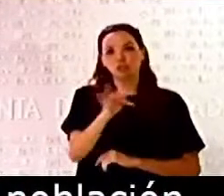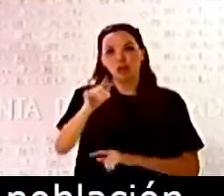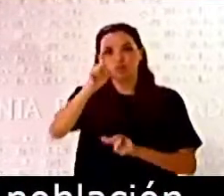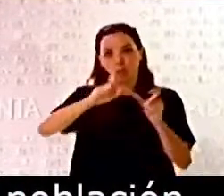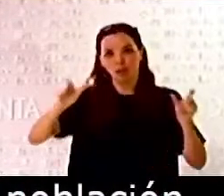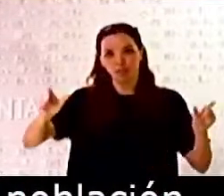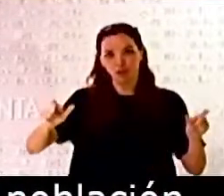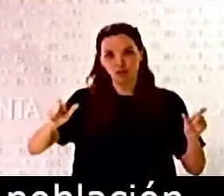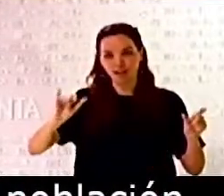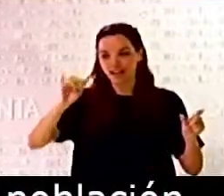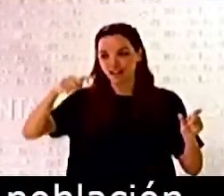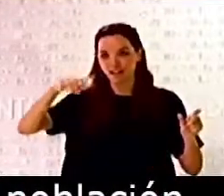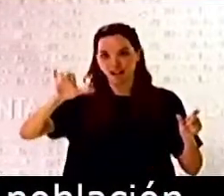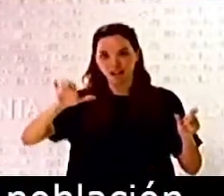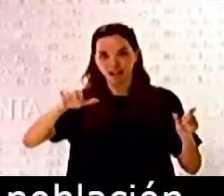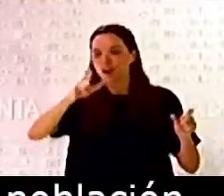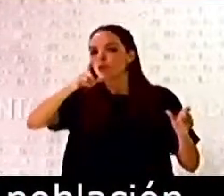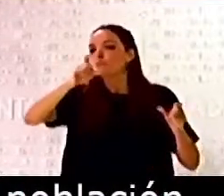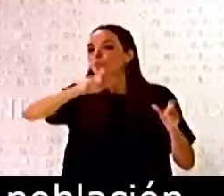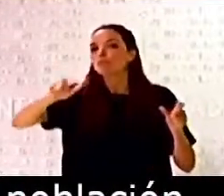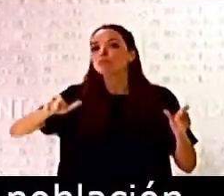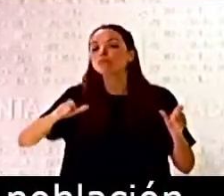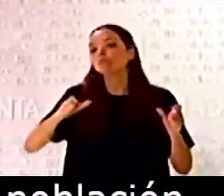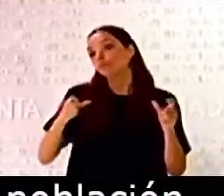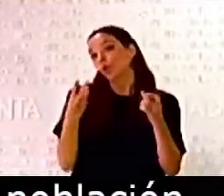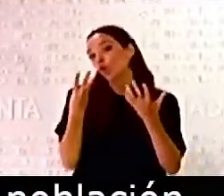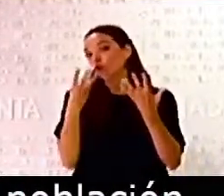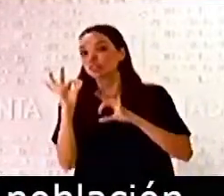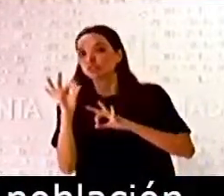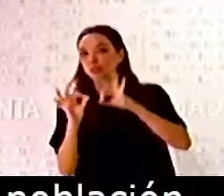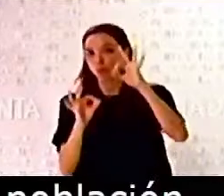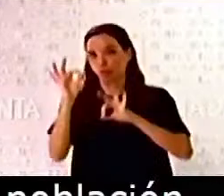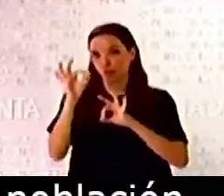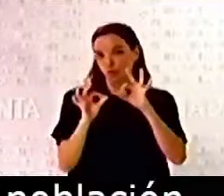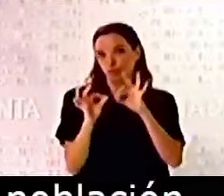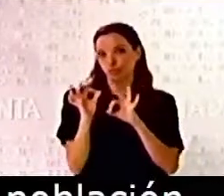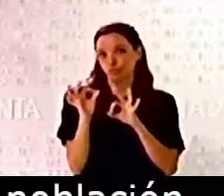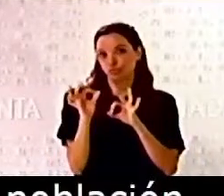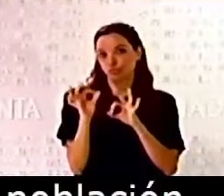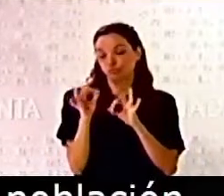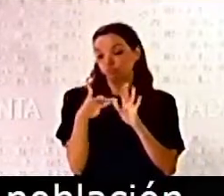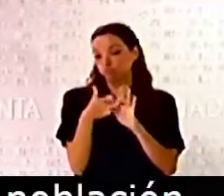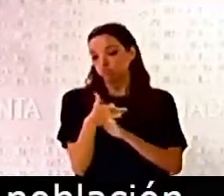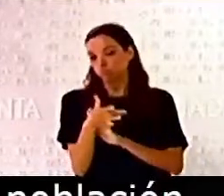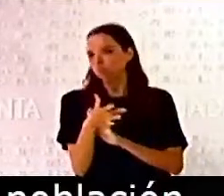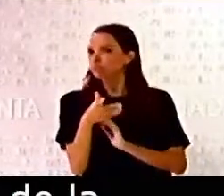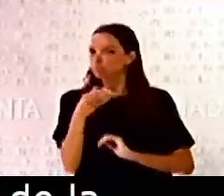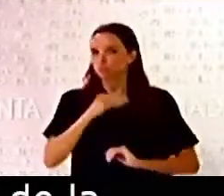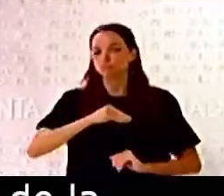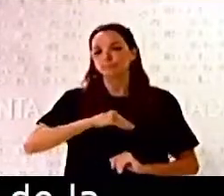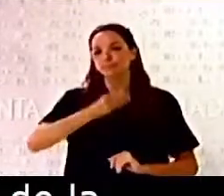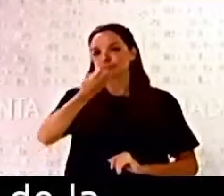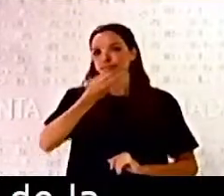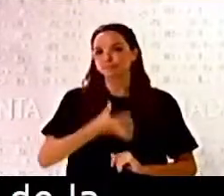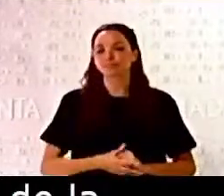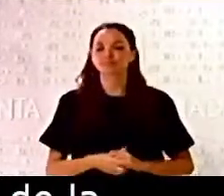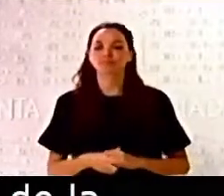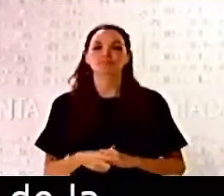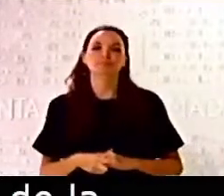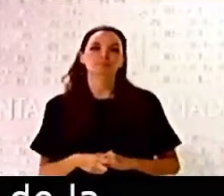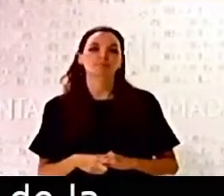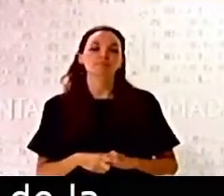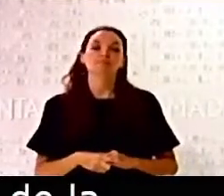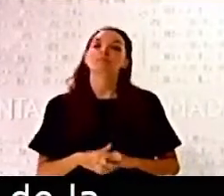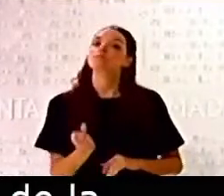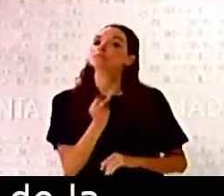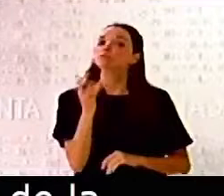a ese 80% de la población extremeña, lo cual nos hace estar en unas cifras muy importantes. Cifras muy